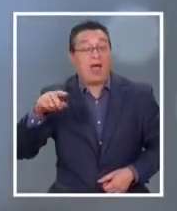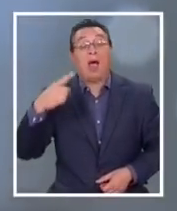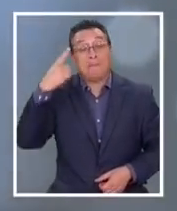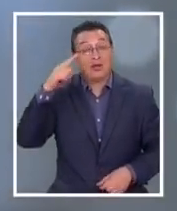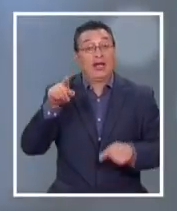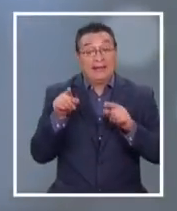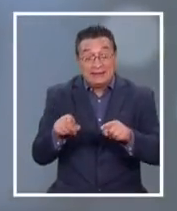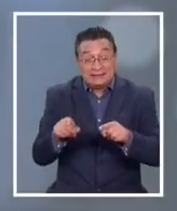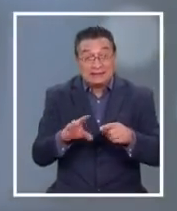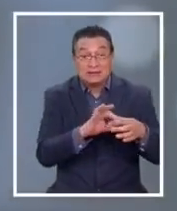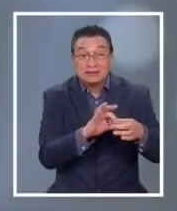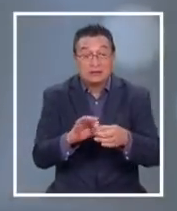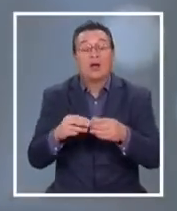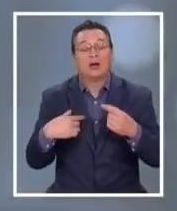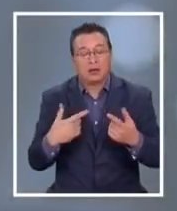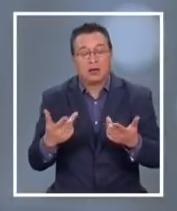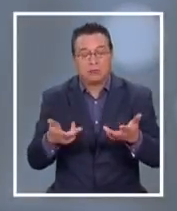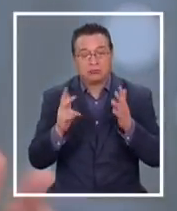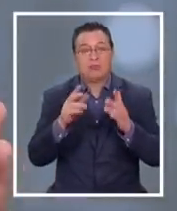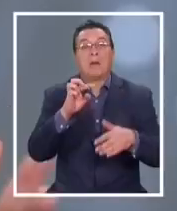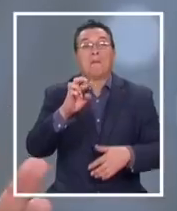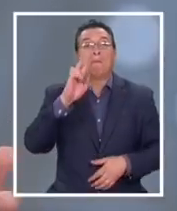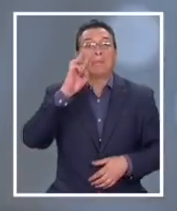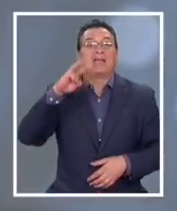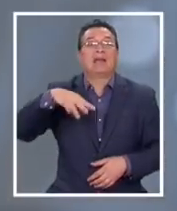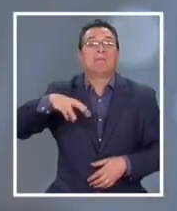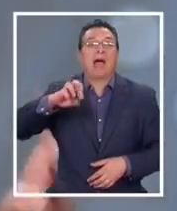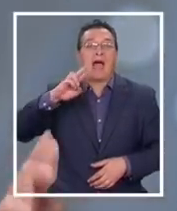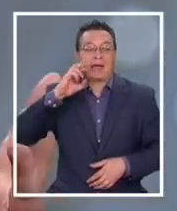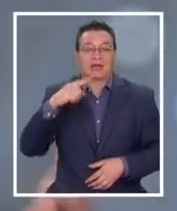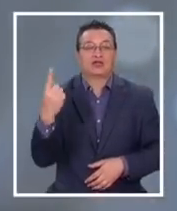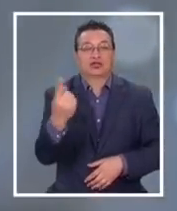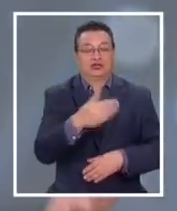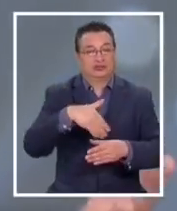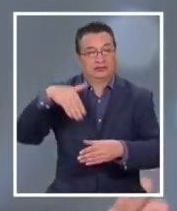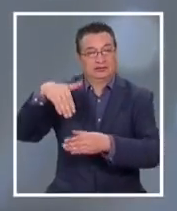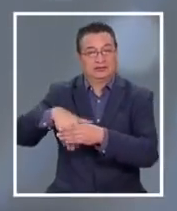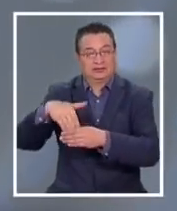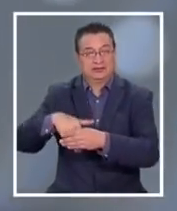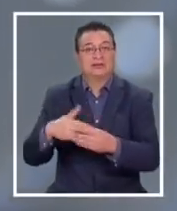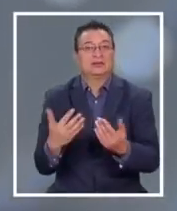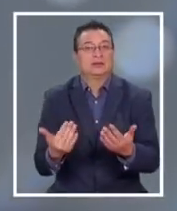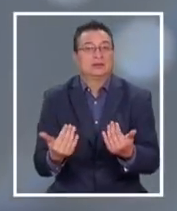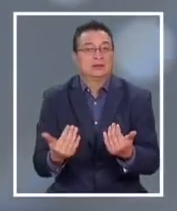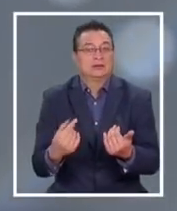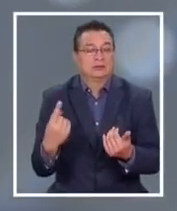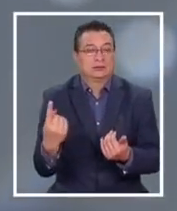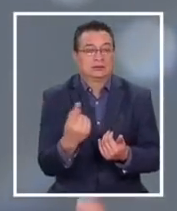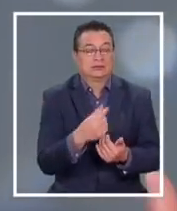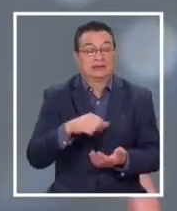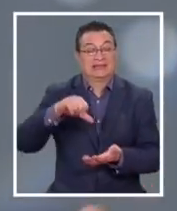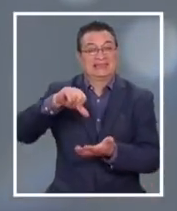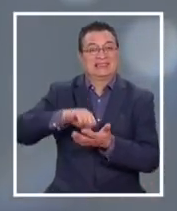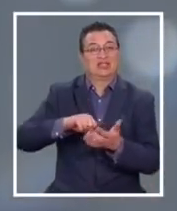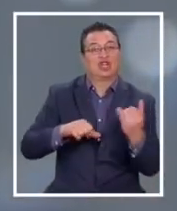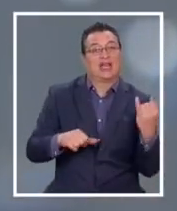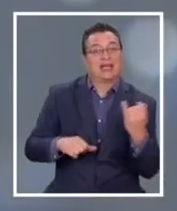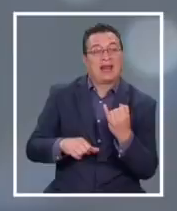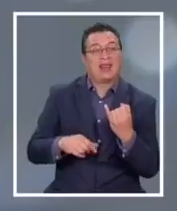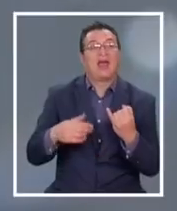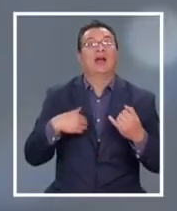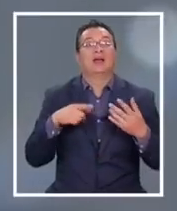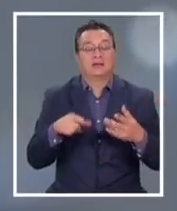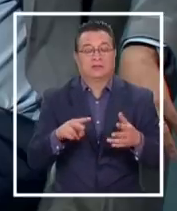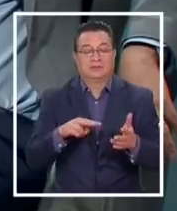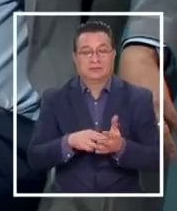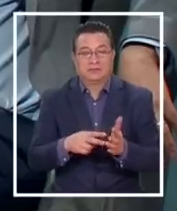posibilidad va a dar lugar a una primaria porque hay un electorado que está esperando un candidato o candidata de la centroizquierda y eso se juega. Terminada